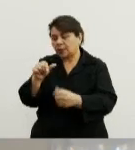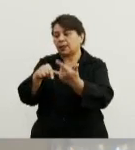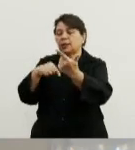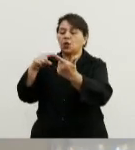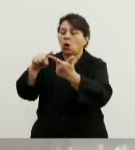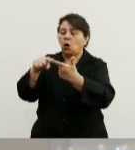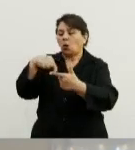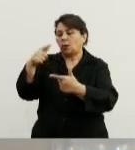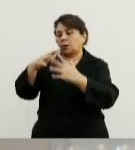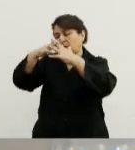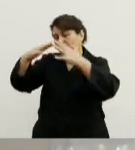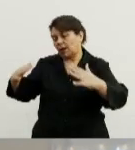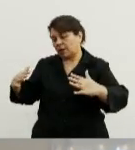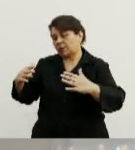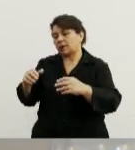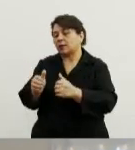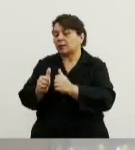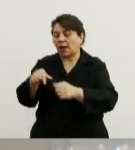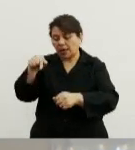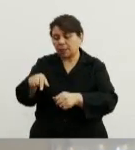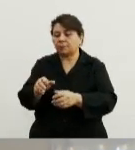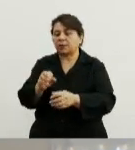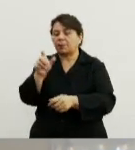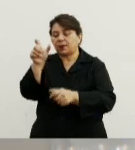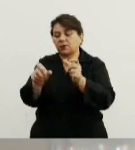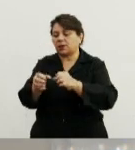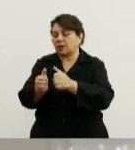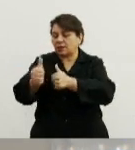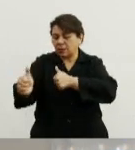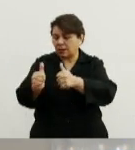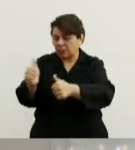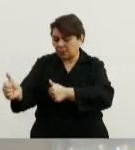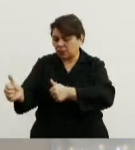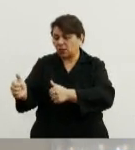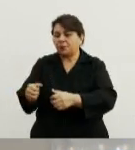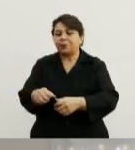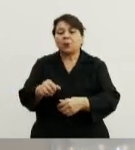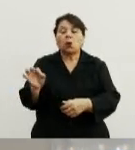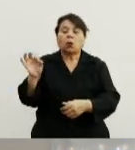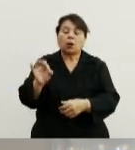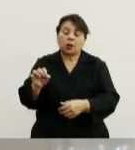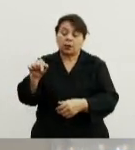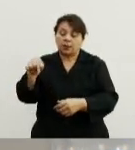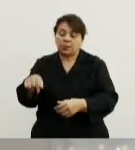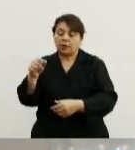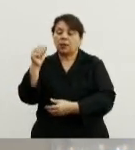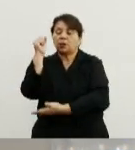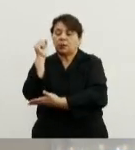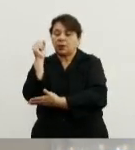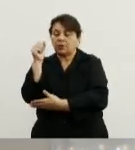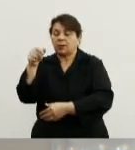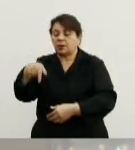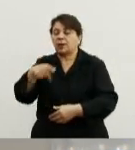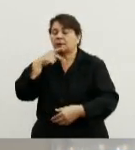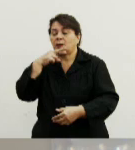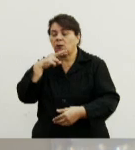proveerá otra metodología y también consulta qué sectores de la provincia se están viendo económicamente afectados por el aislamiento